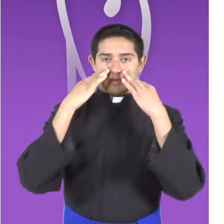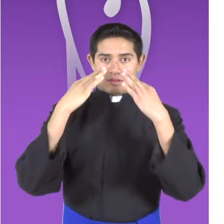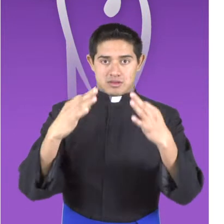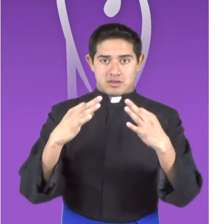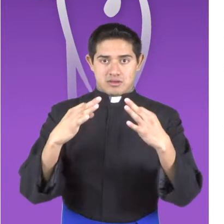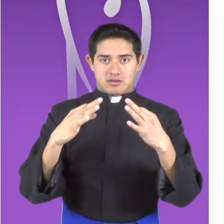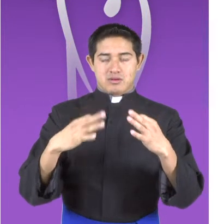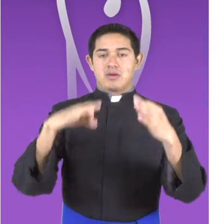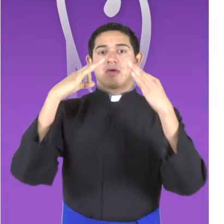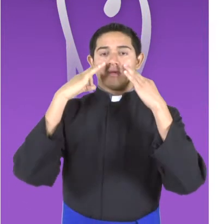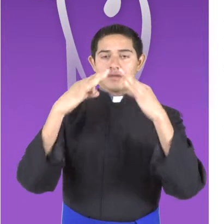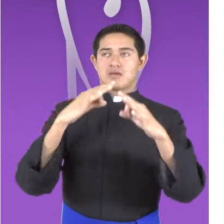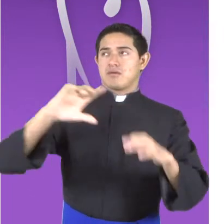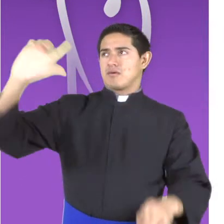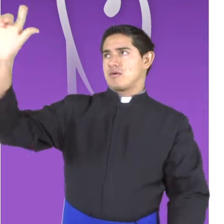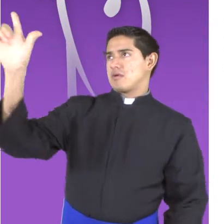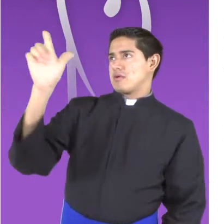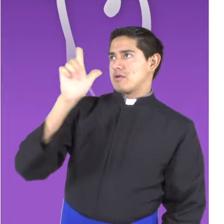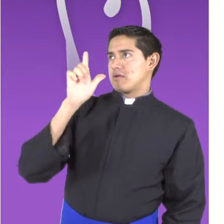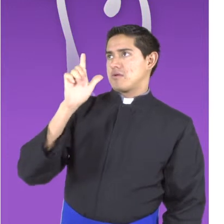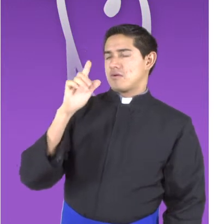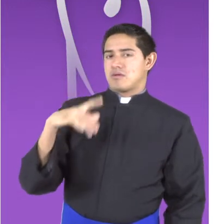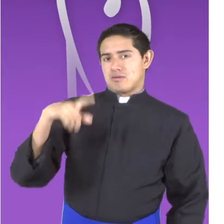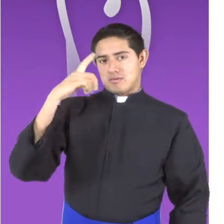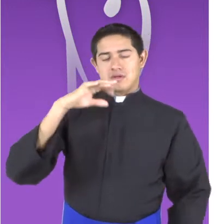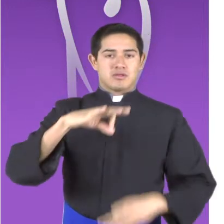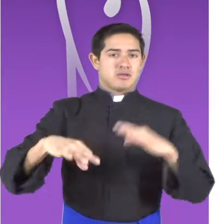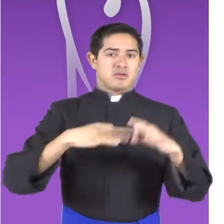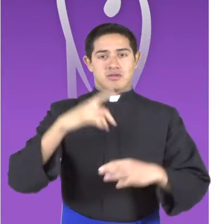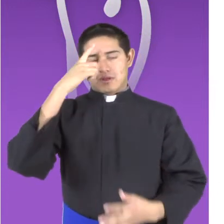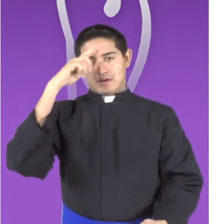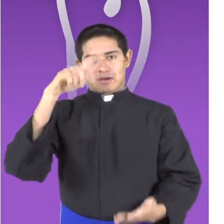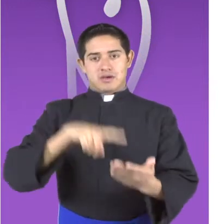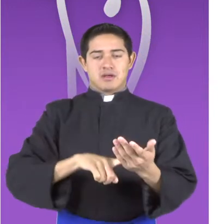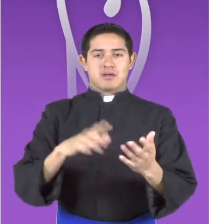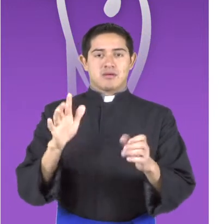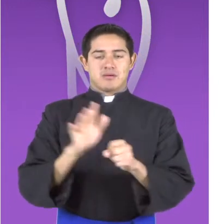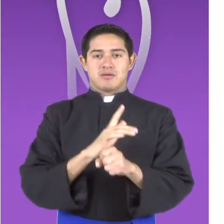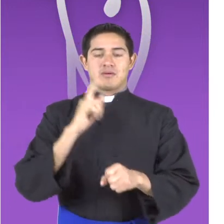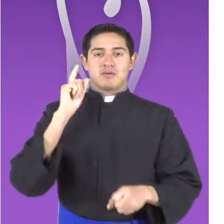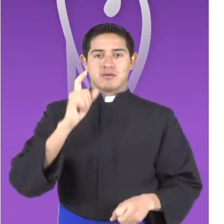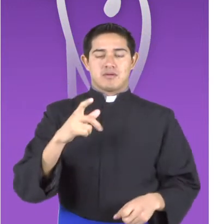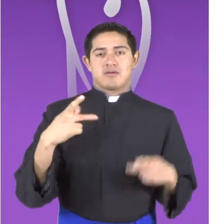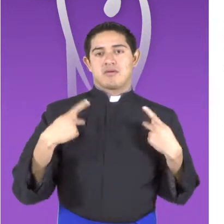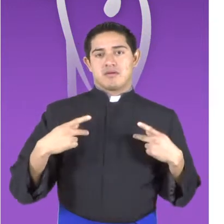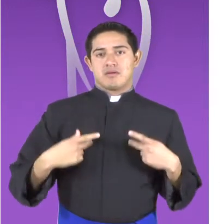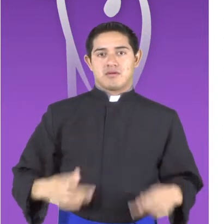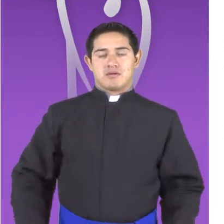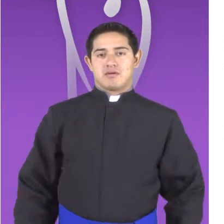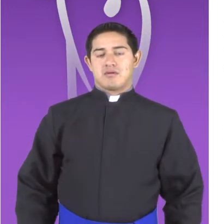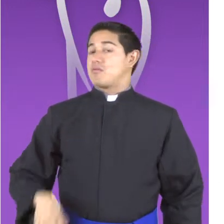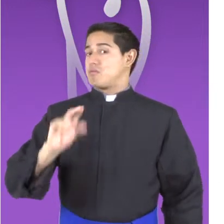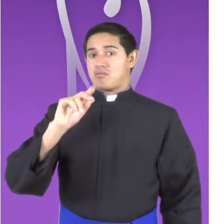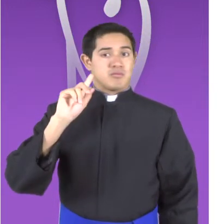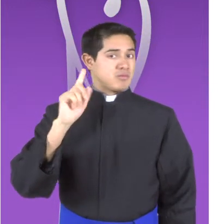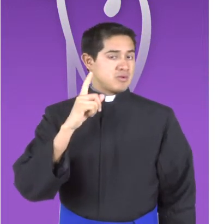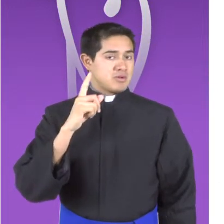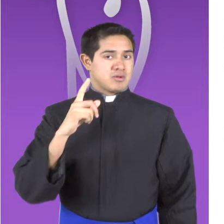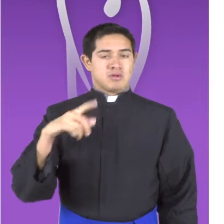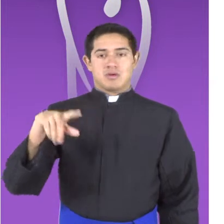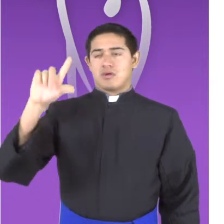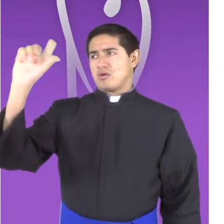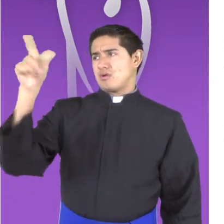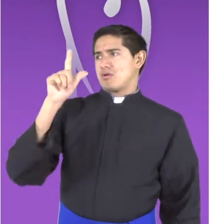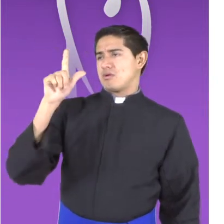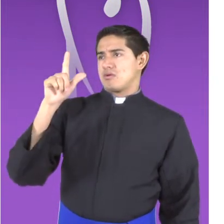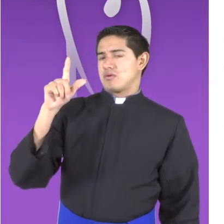para dar testimonio de la luz, para que todos creyeran por medio de él. Él no era la luz,